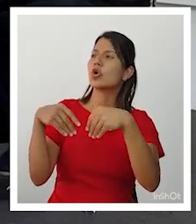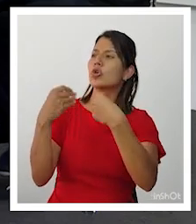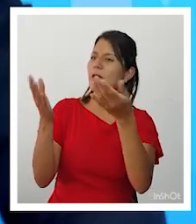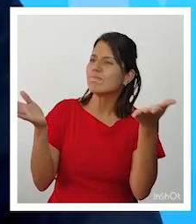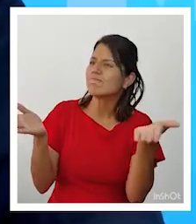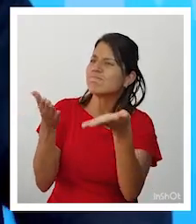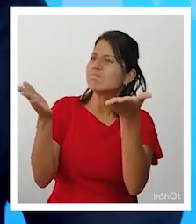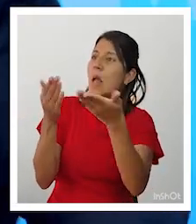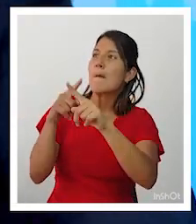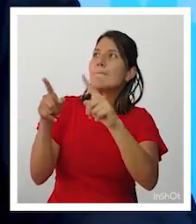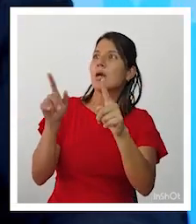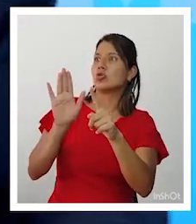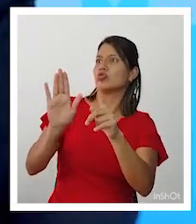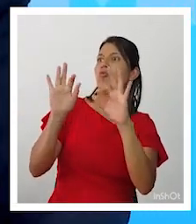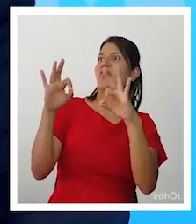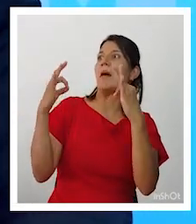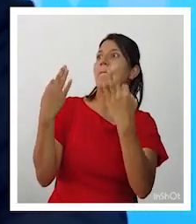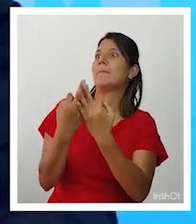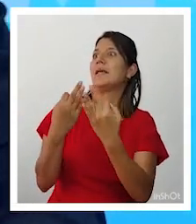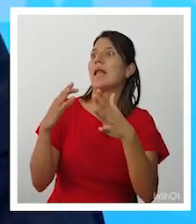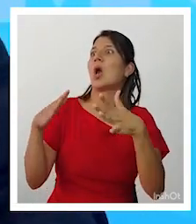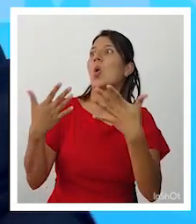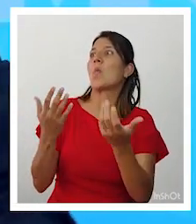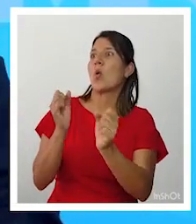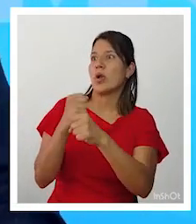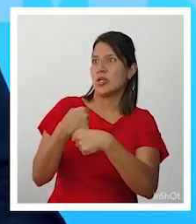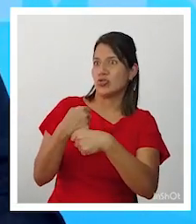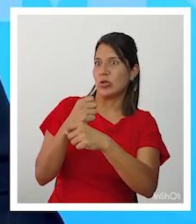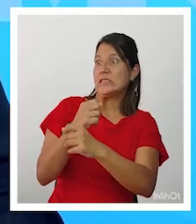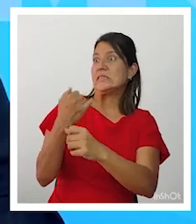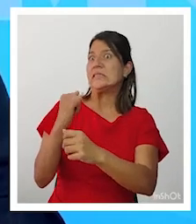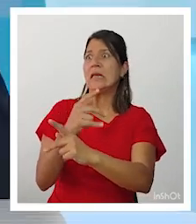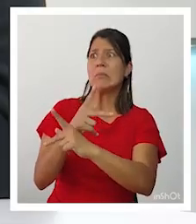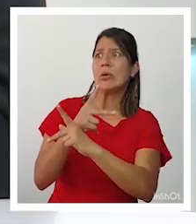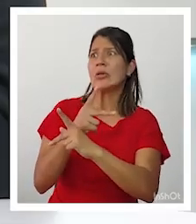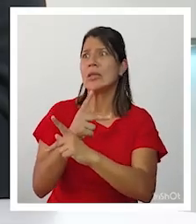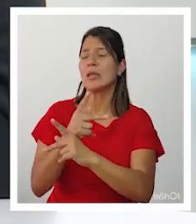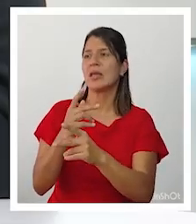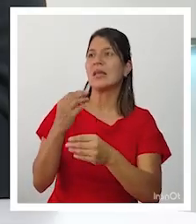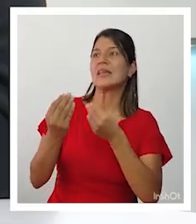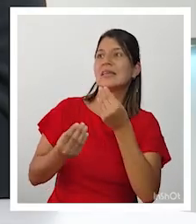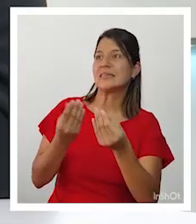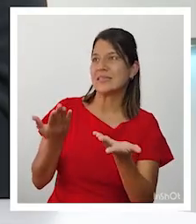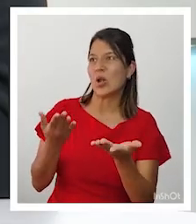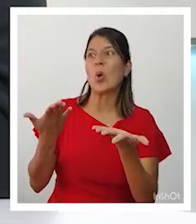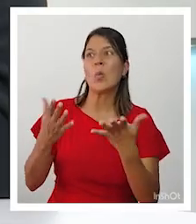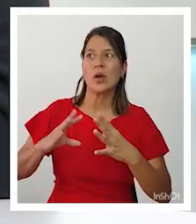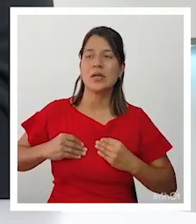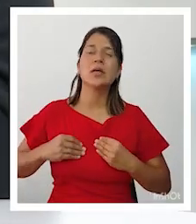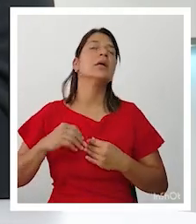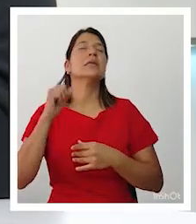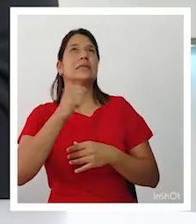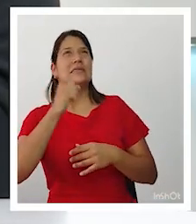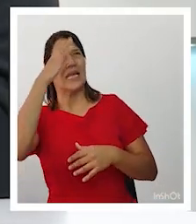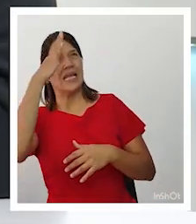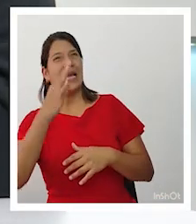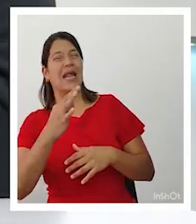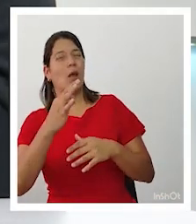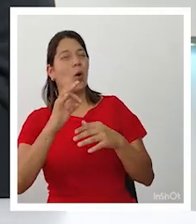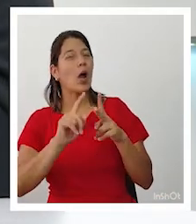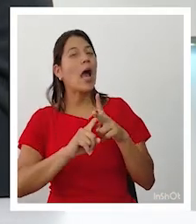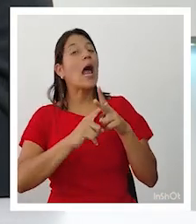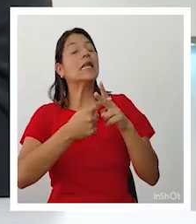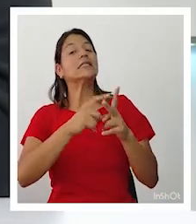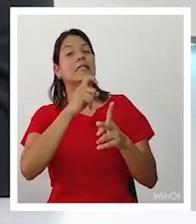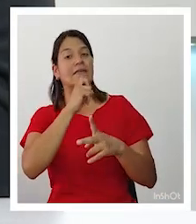tus familiares, esos que sobreprotegen? Creo que fue como al principio